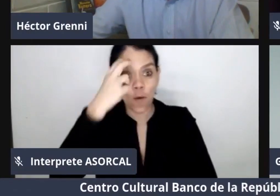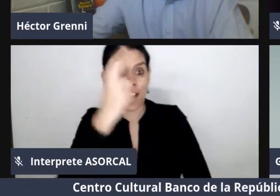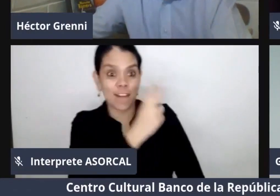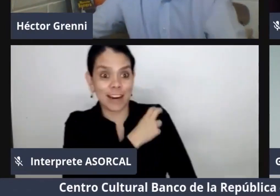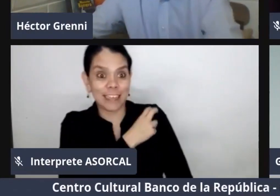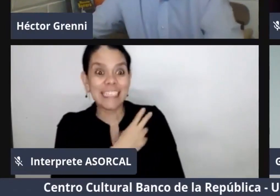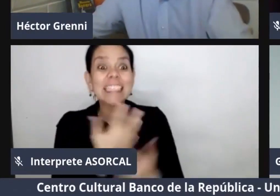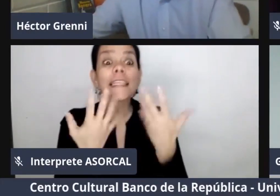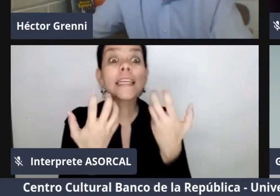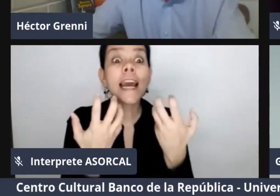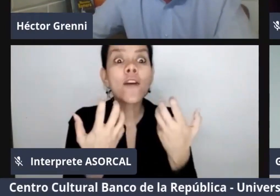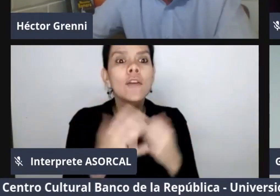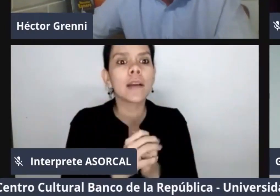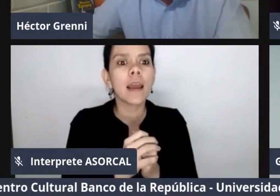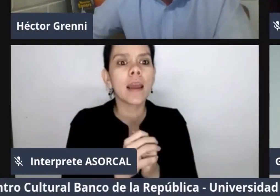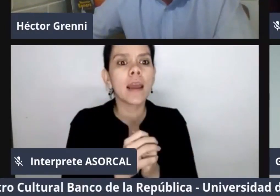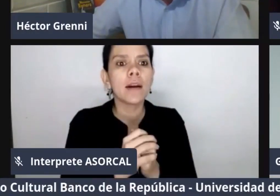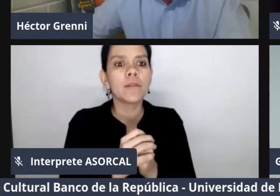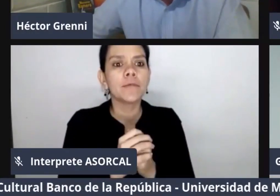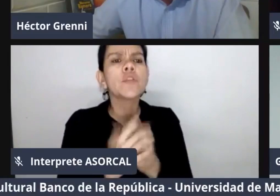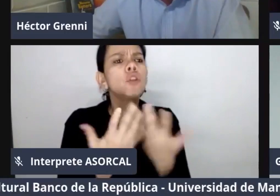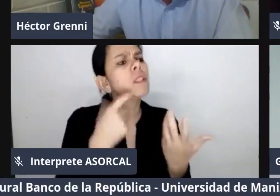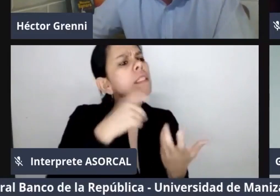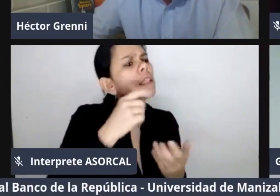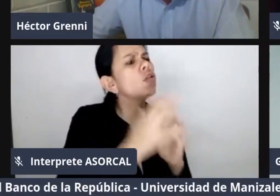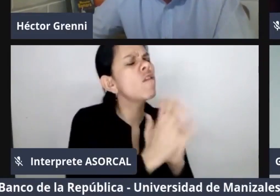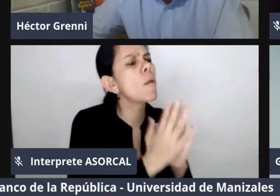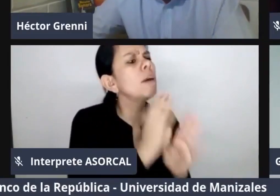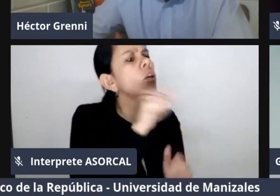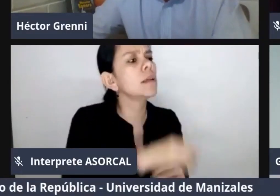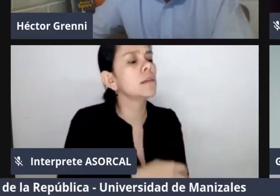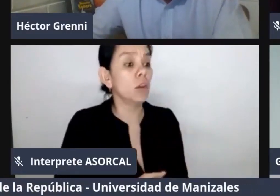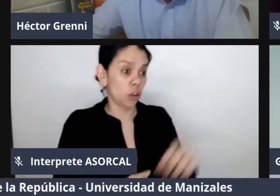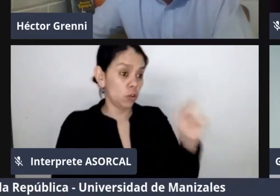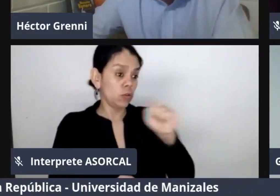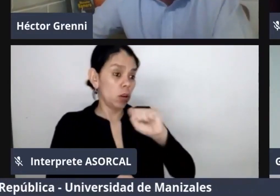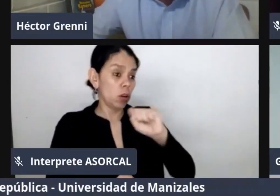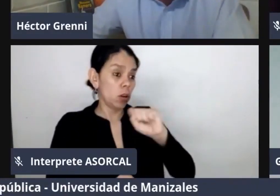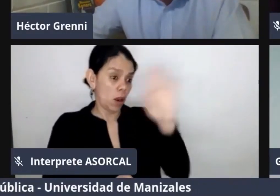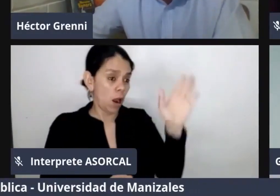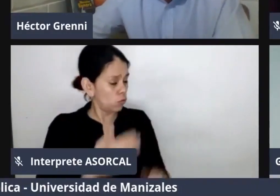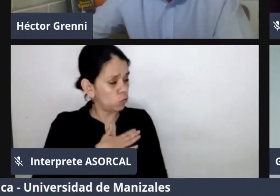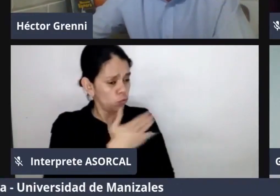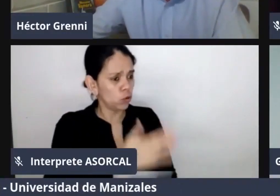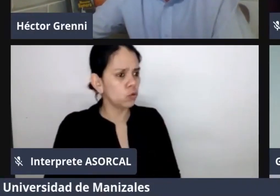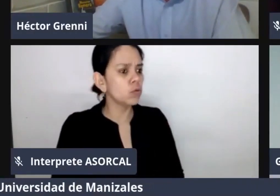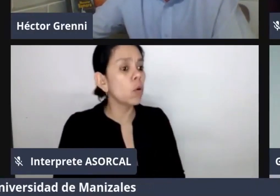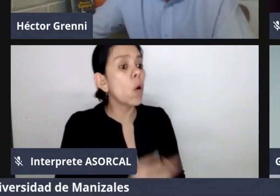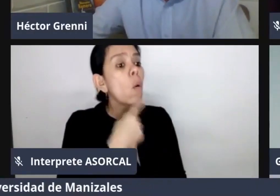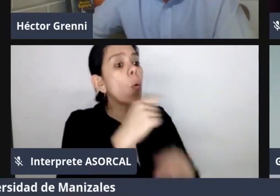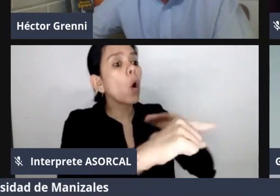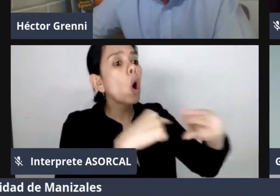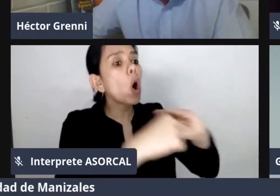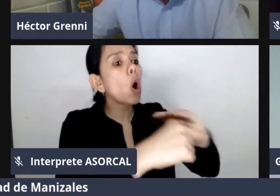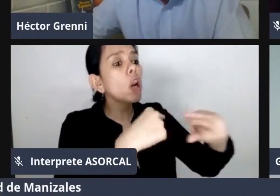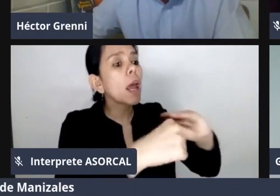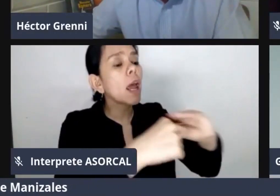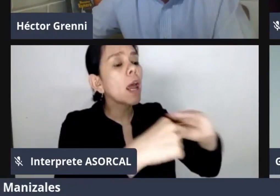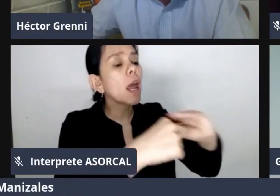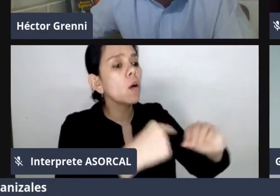¿cómo no? Mande un correo a tal persona y pida el documento que quiera. Cuando hice este paso, me dijeron, sí, ¿cómo